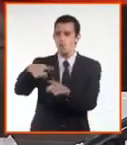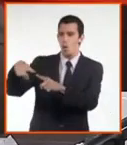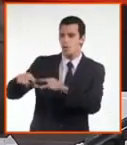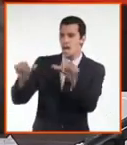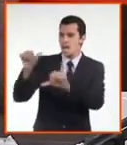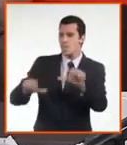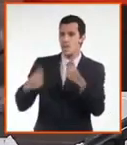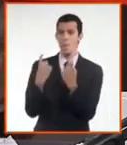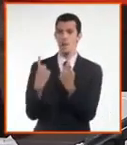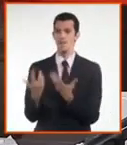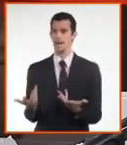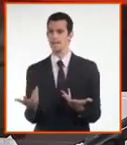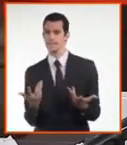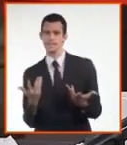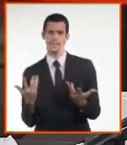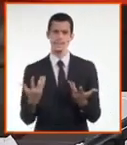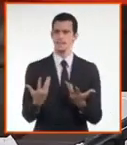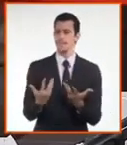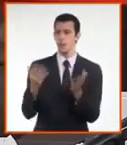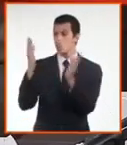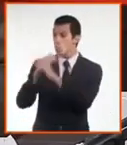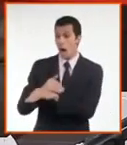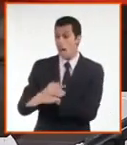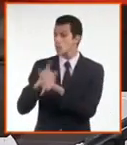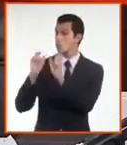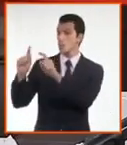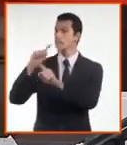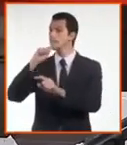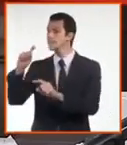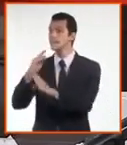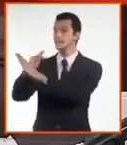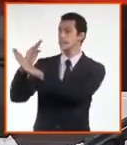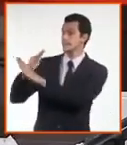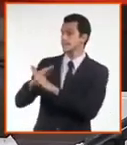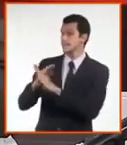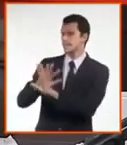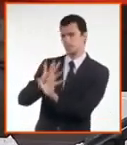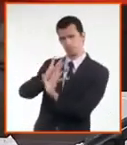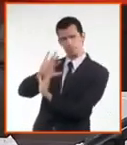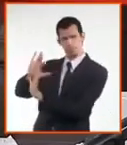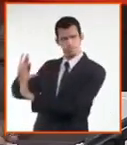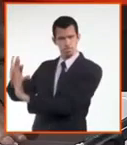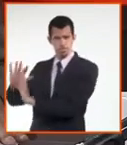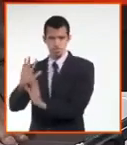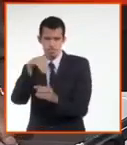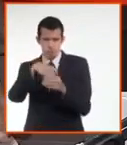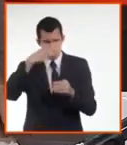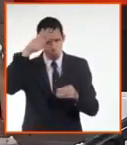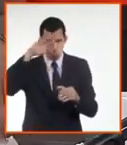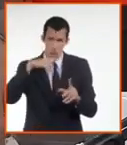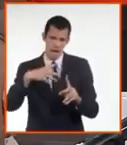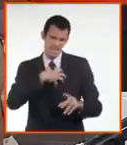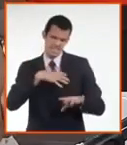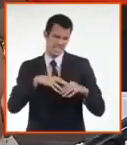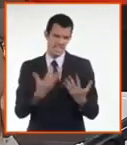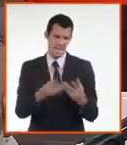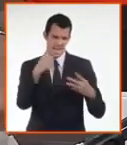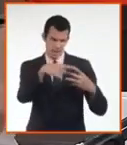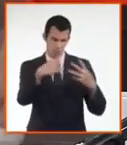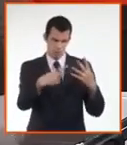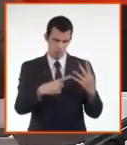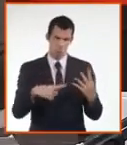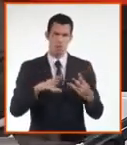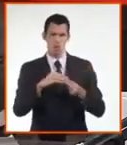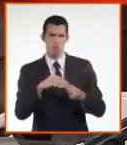y buscando las alternativas de solución ya son un ejemplo porque hoy los